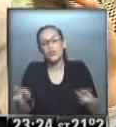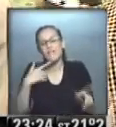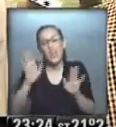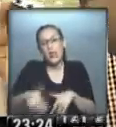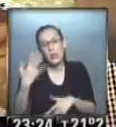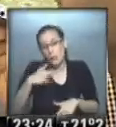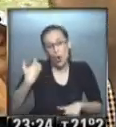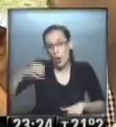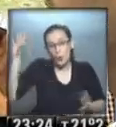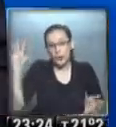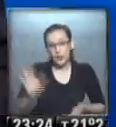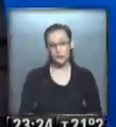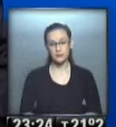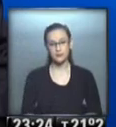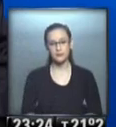olvidan.